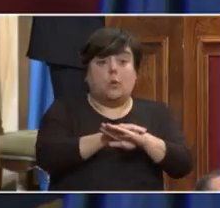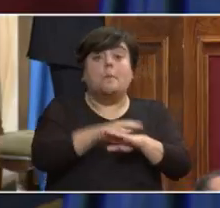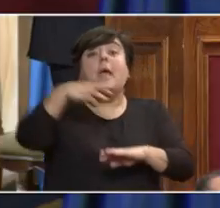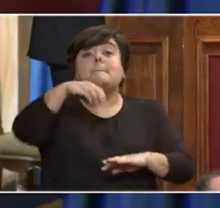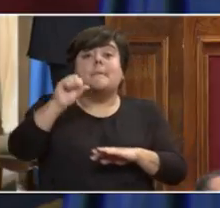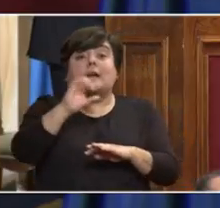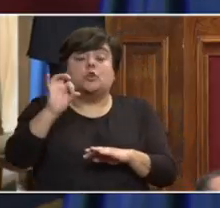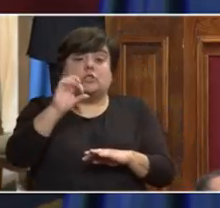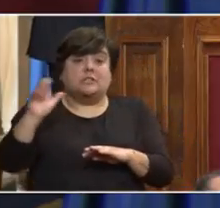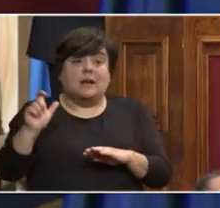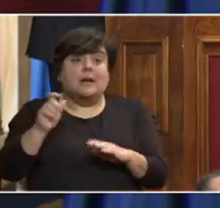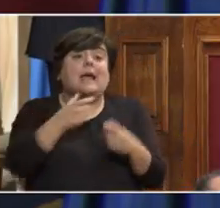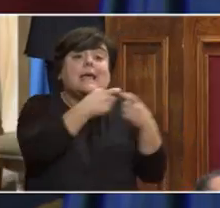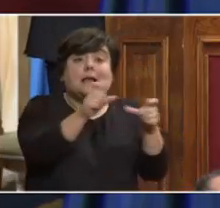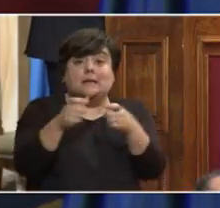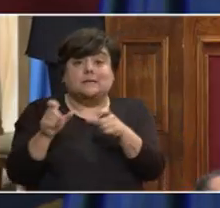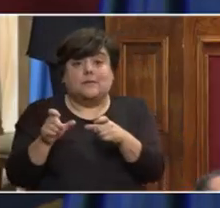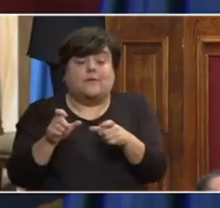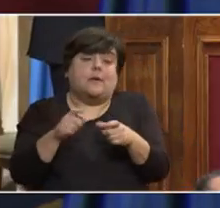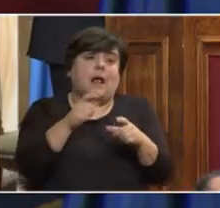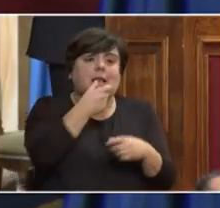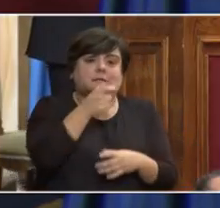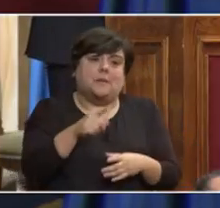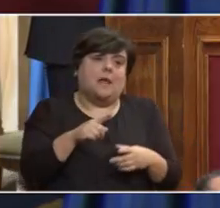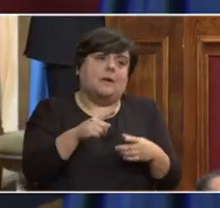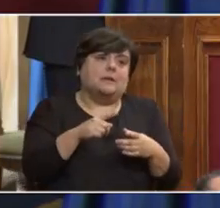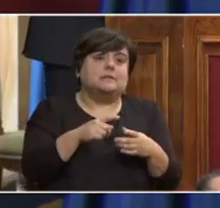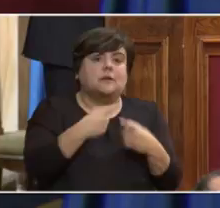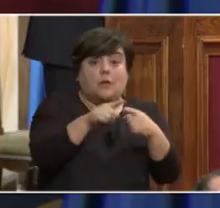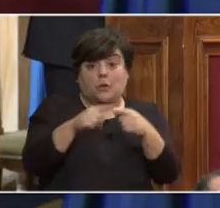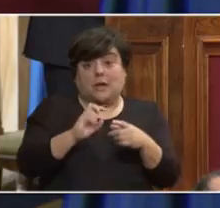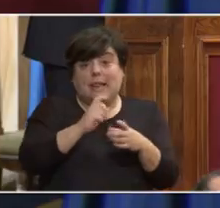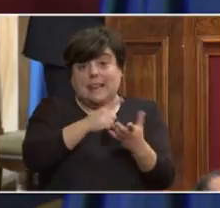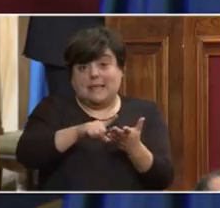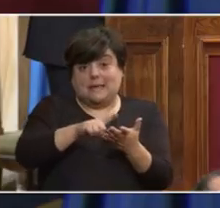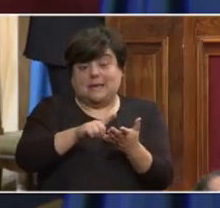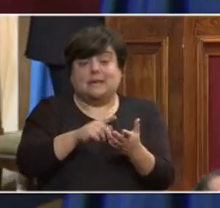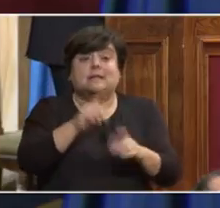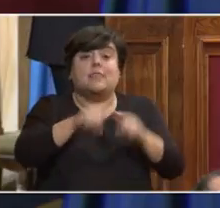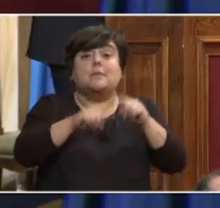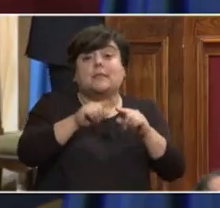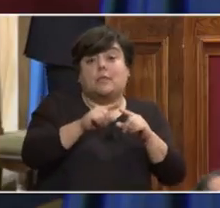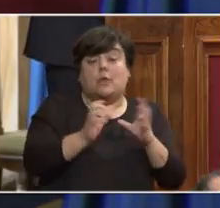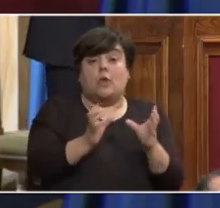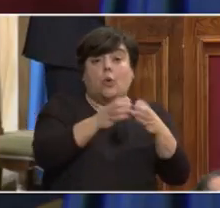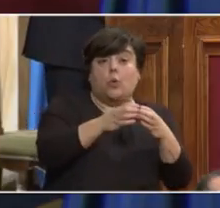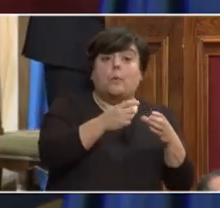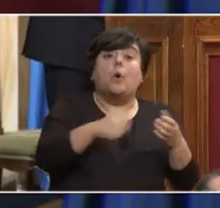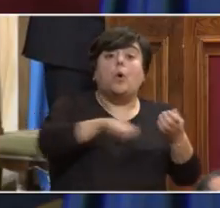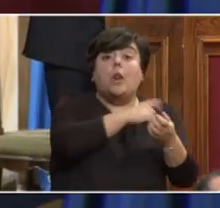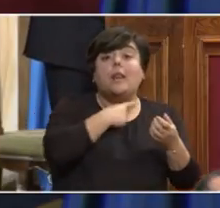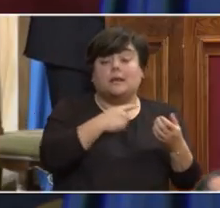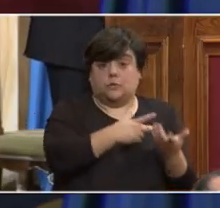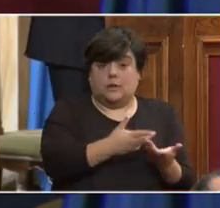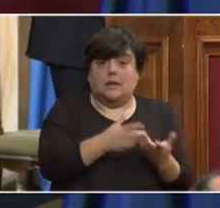Verbalia, clasifica los calambures, oxímoros, retruécanos y demás hierbas en las creaciones de Lelitier. Se trata de una obra titulada Los juegos